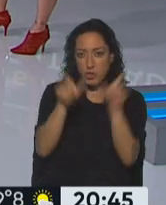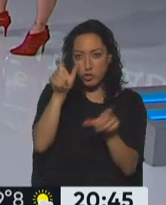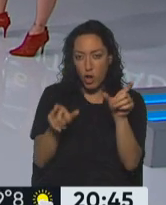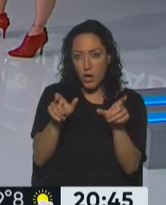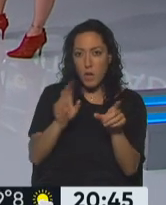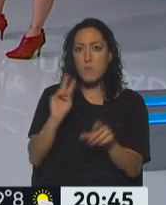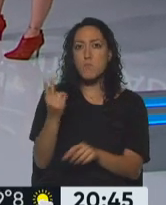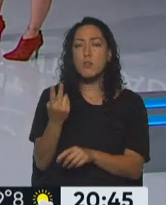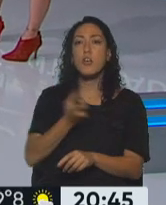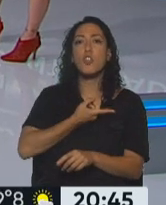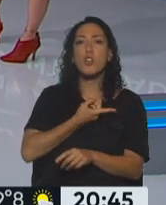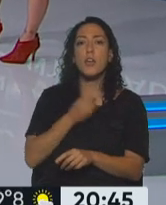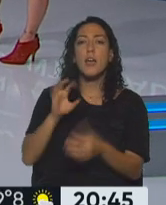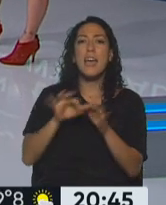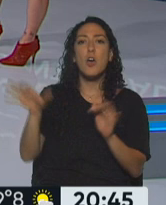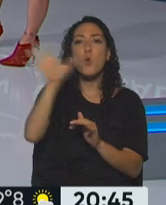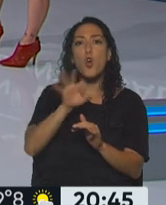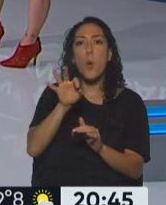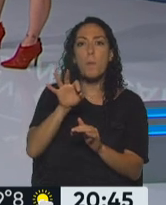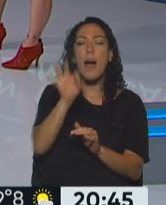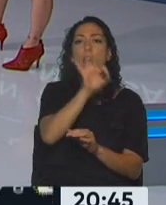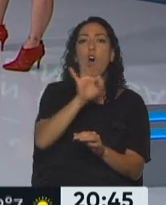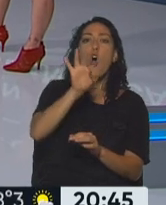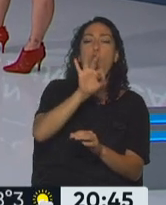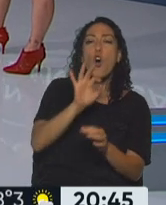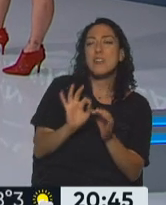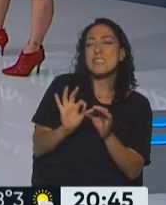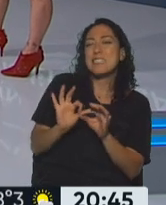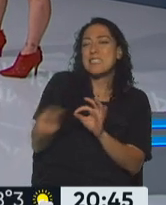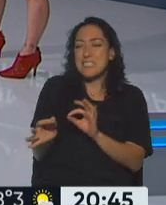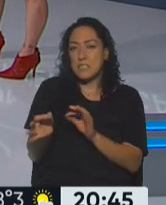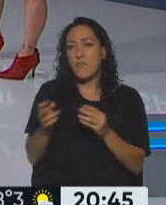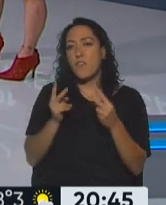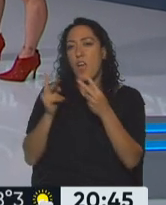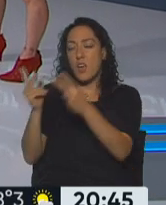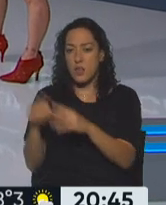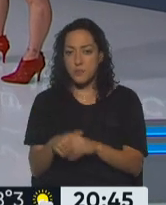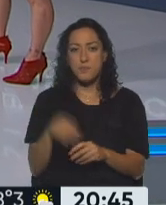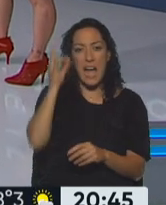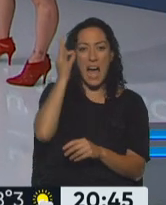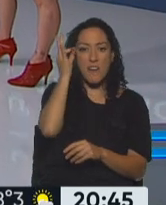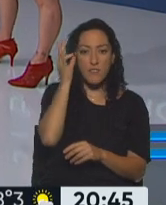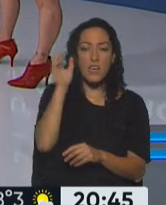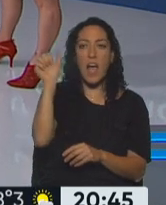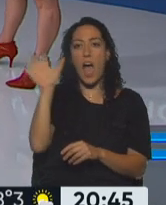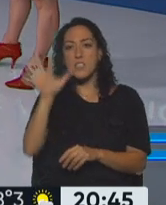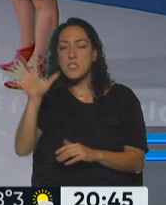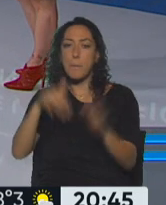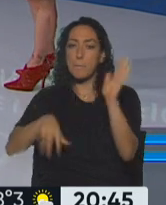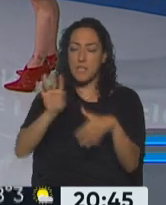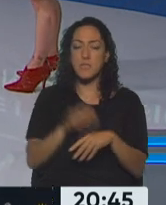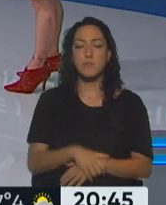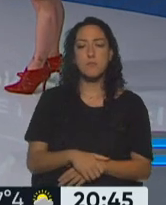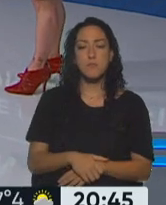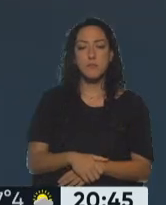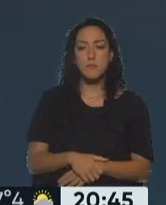murieron dentro de Europa o yendo a Europa, ¿no? Decíamos, sobre todo, bueno, desde África y desde Asia. Y un dato más